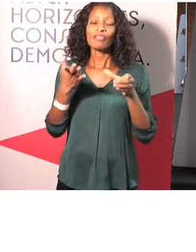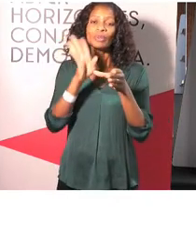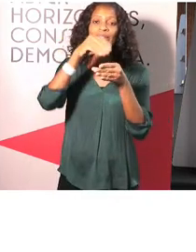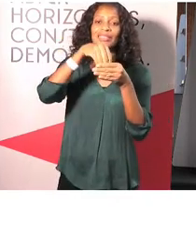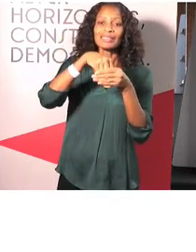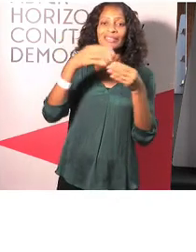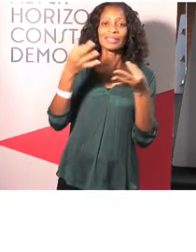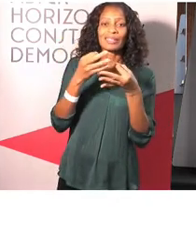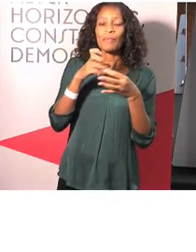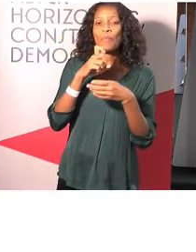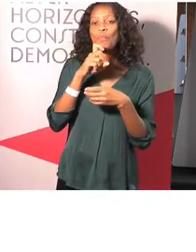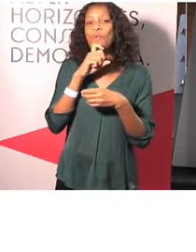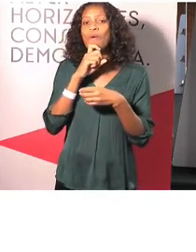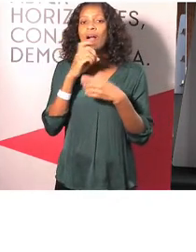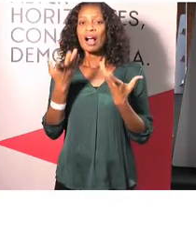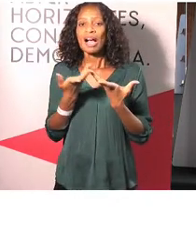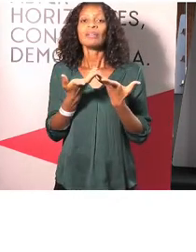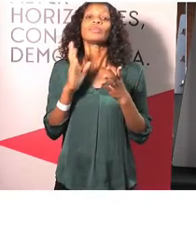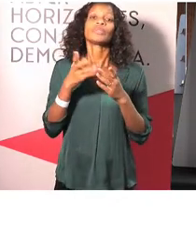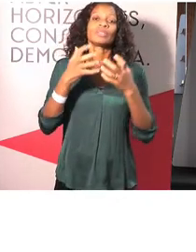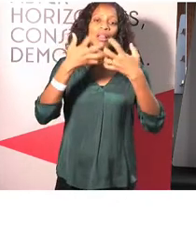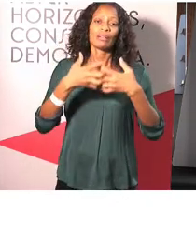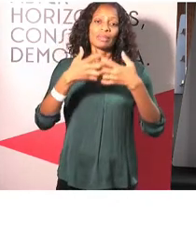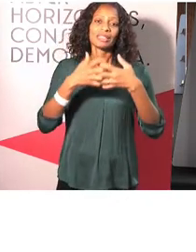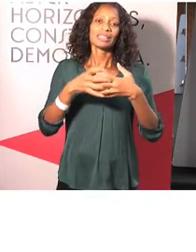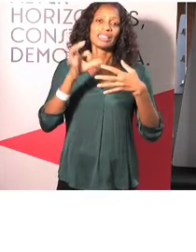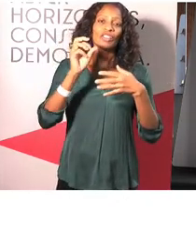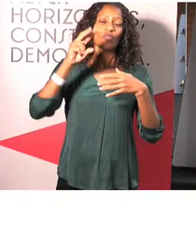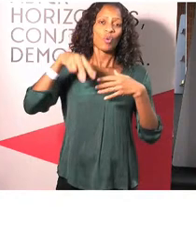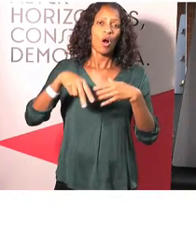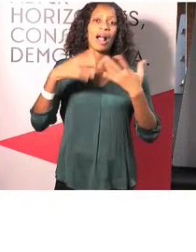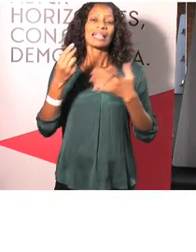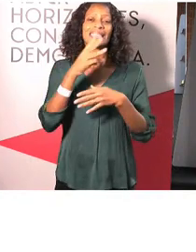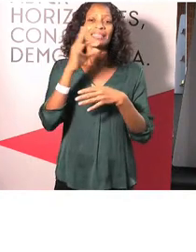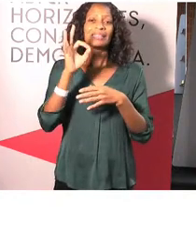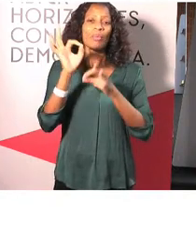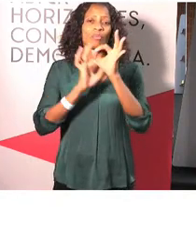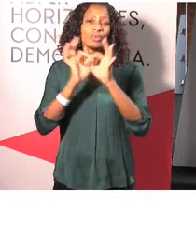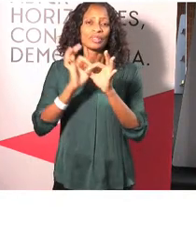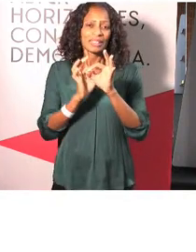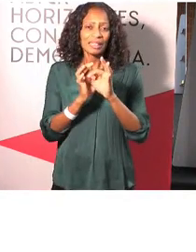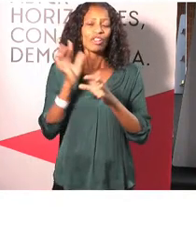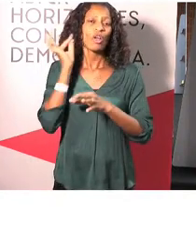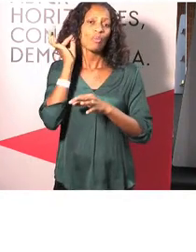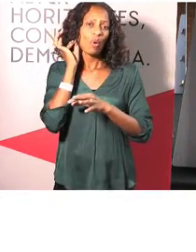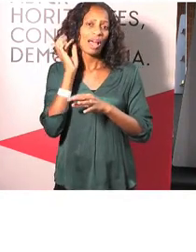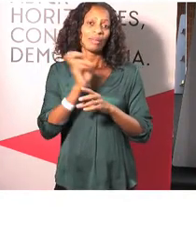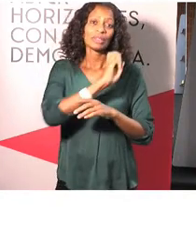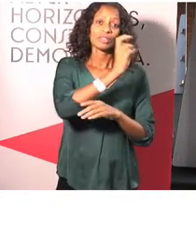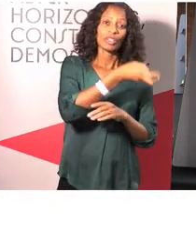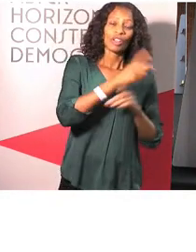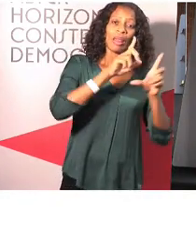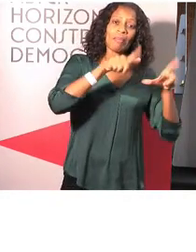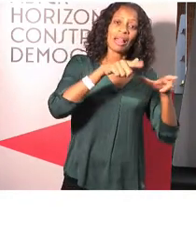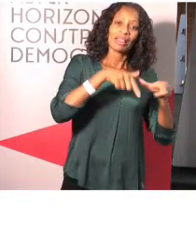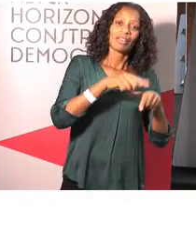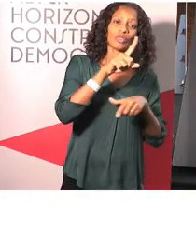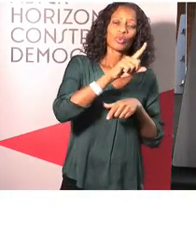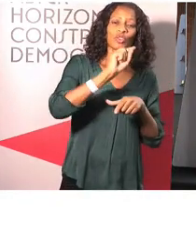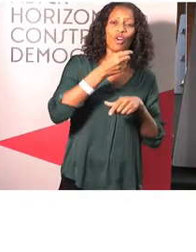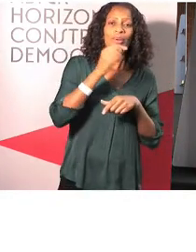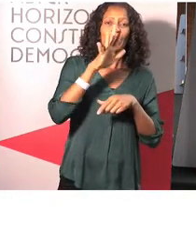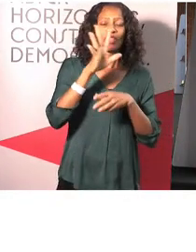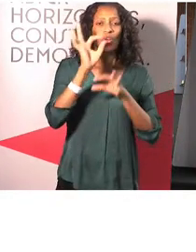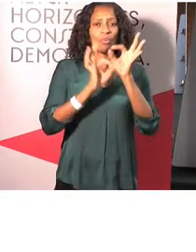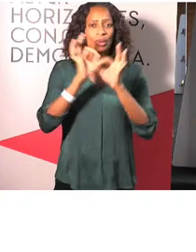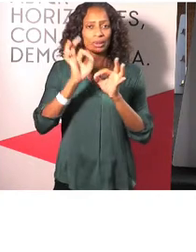ejemplo, en la industria del software un 30% de mujeres y el cooperativismo de plataforma solo 1,5% de mujeres. O sea, en términos de inclusión de mujeres, el capitalismo de